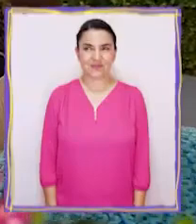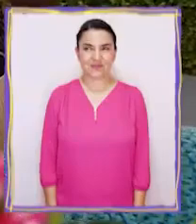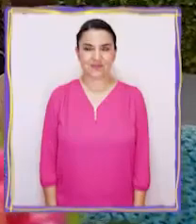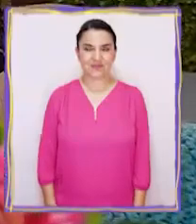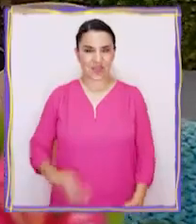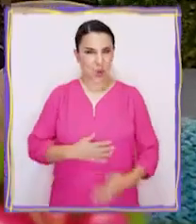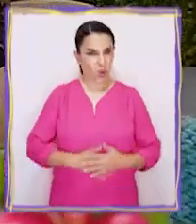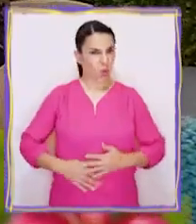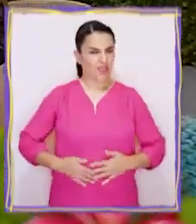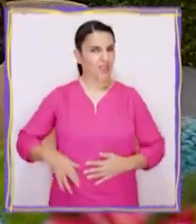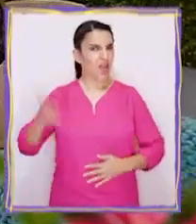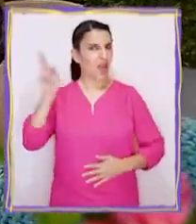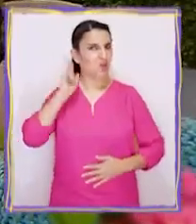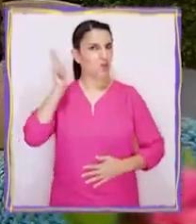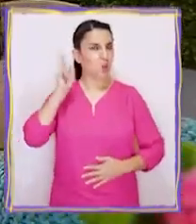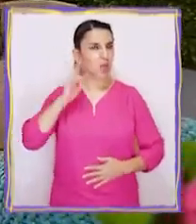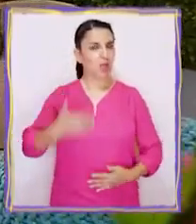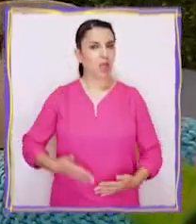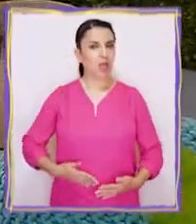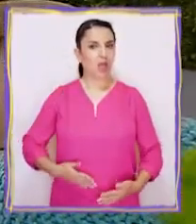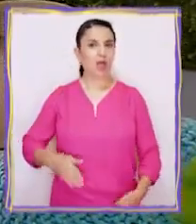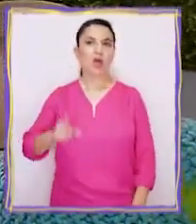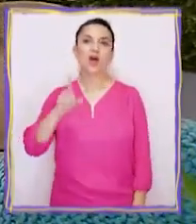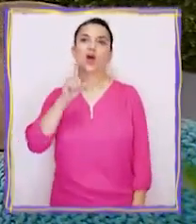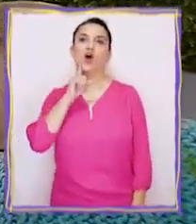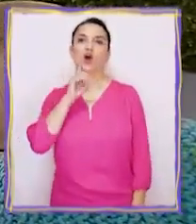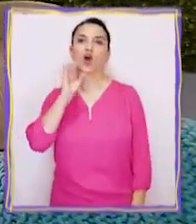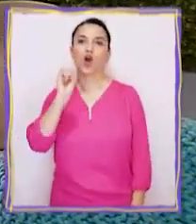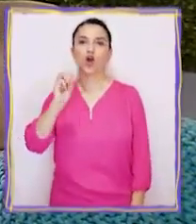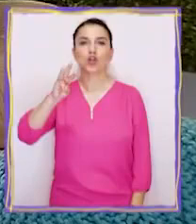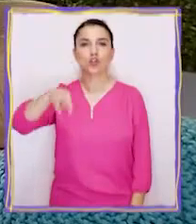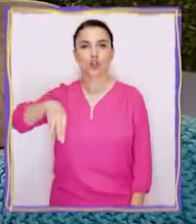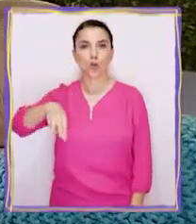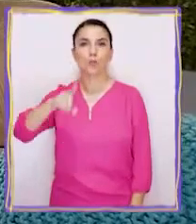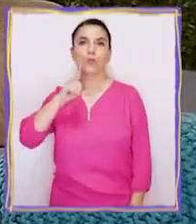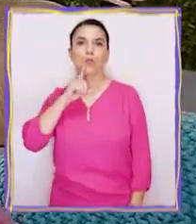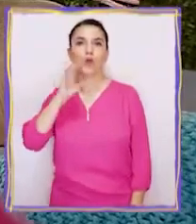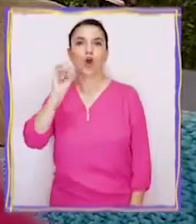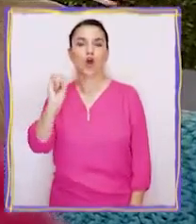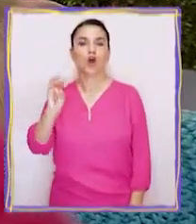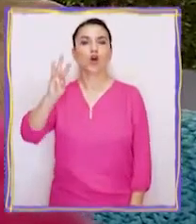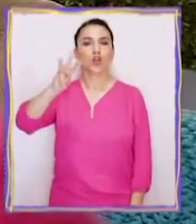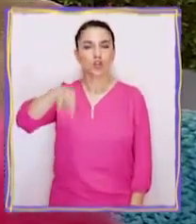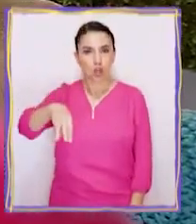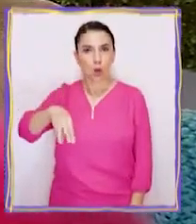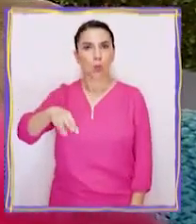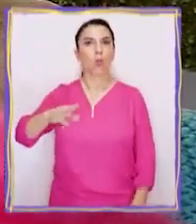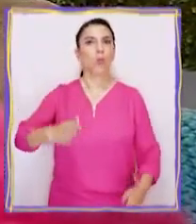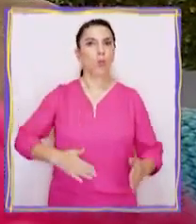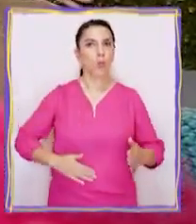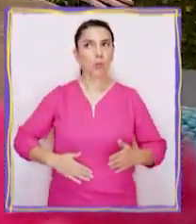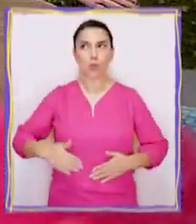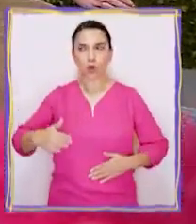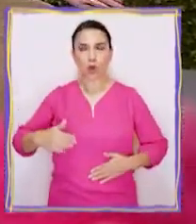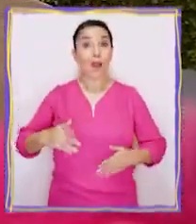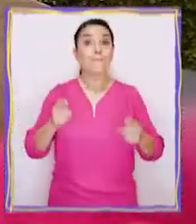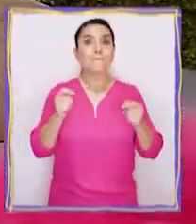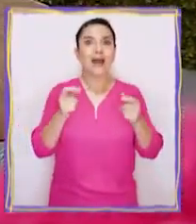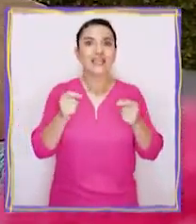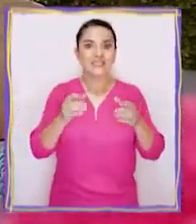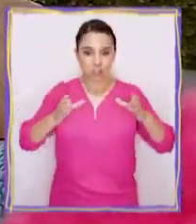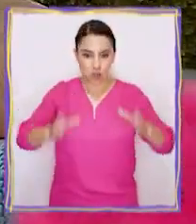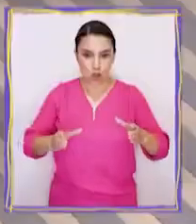¿Cómo suena nuestra guatita? Tom, tom, tom, tom. Suena como un